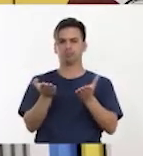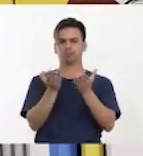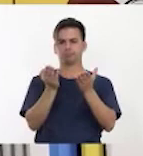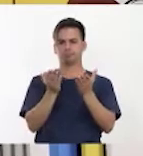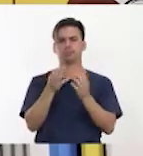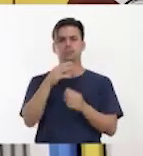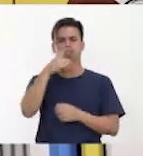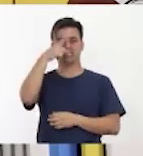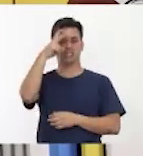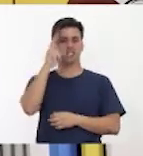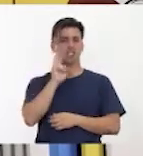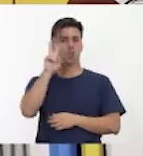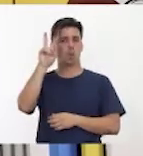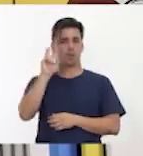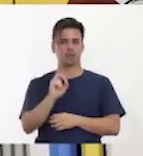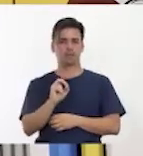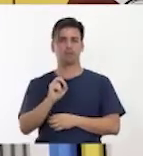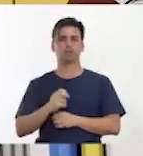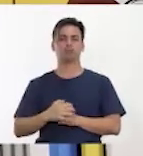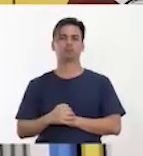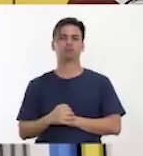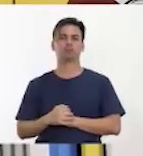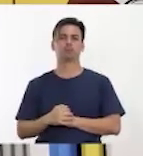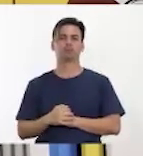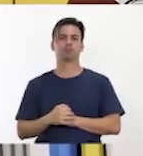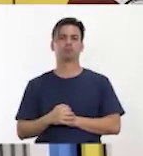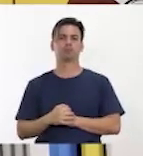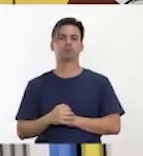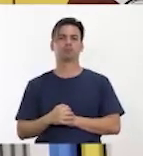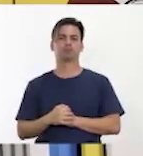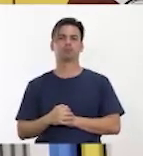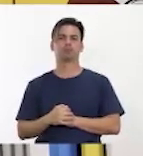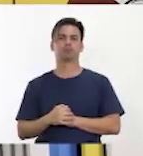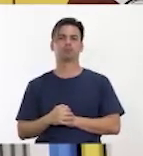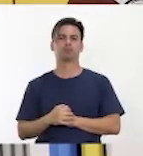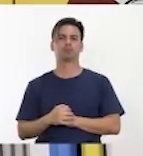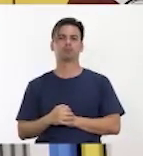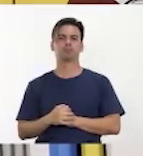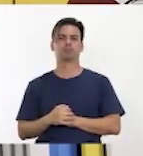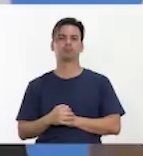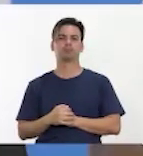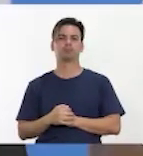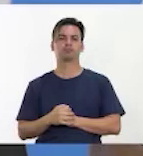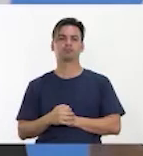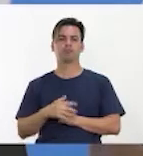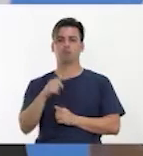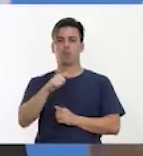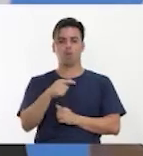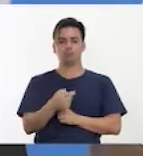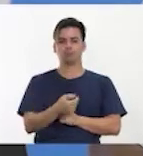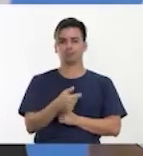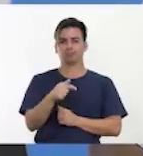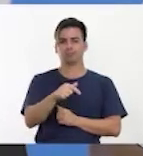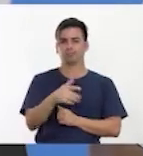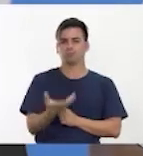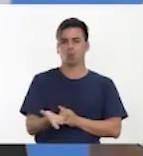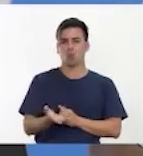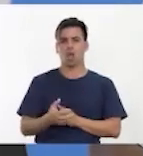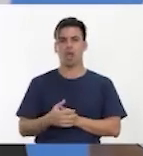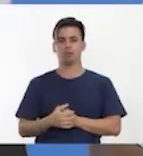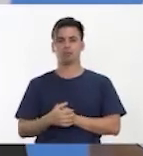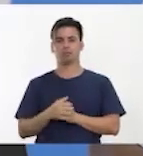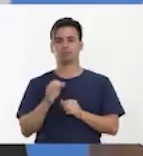el siglo XX y su expresión más acabada es a partir